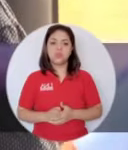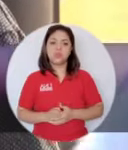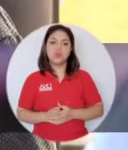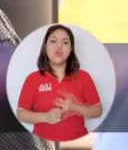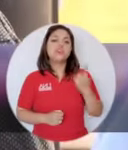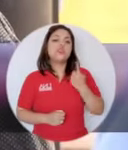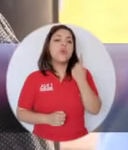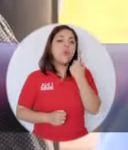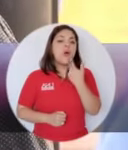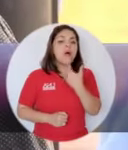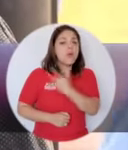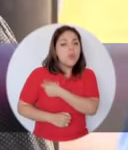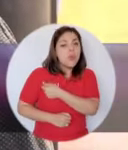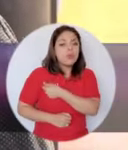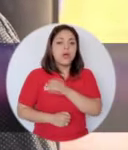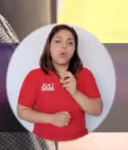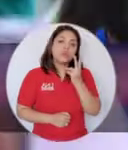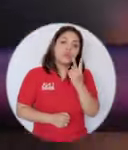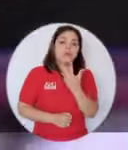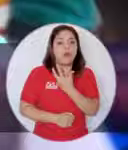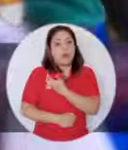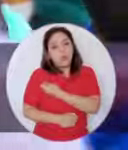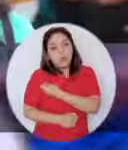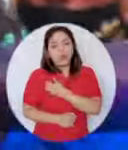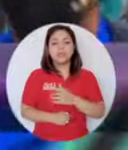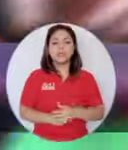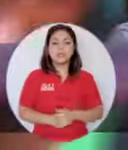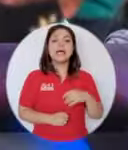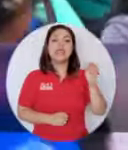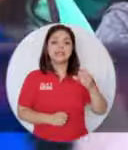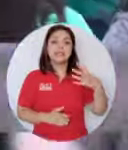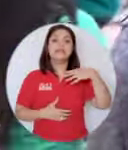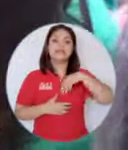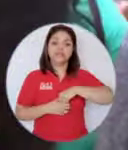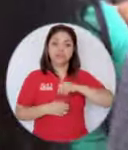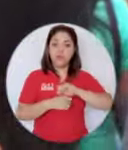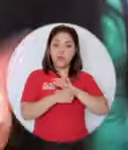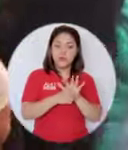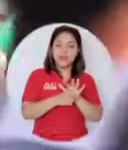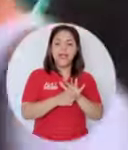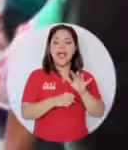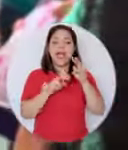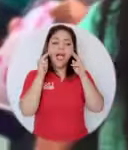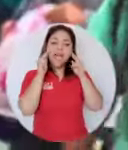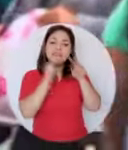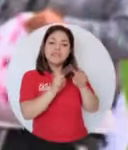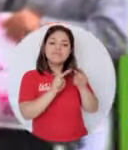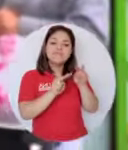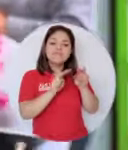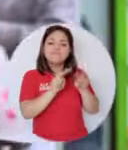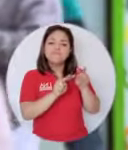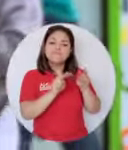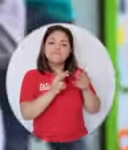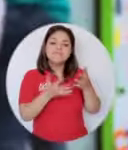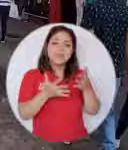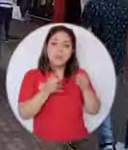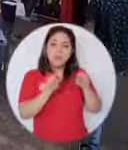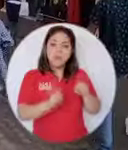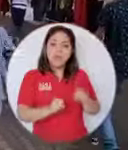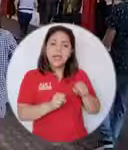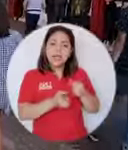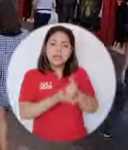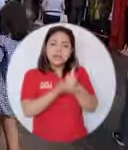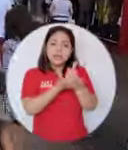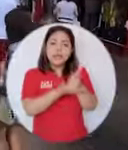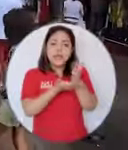COVID de este tipo, que tuvo 1 o 2 vacunas, etcétera, etcétera, como para ver si se le puede dar algún tipo